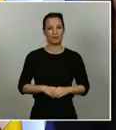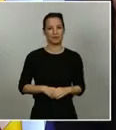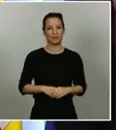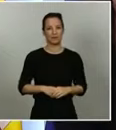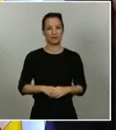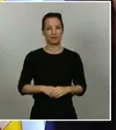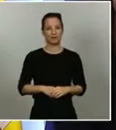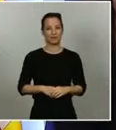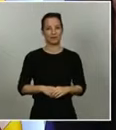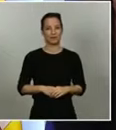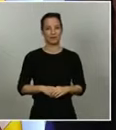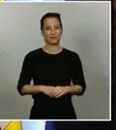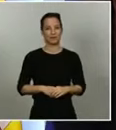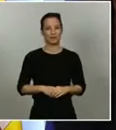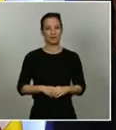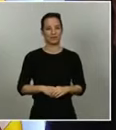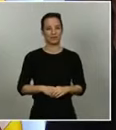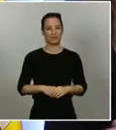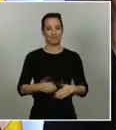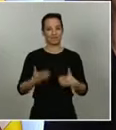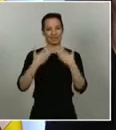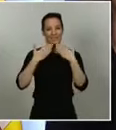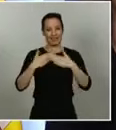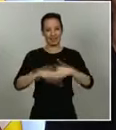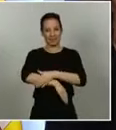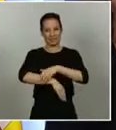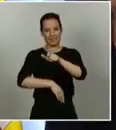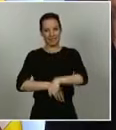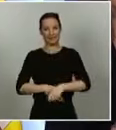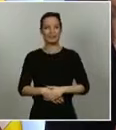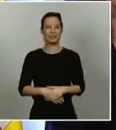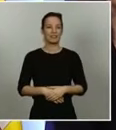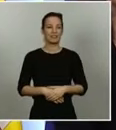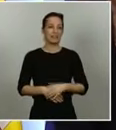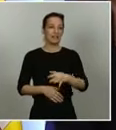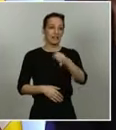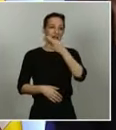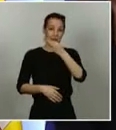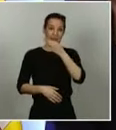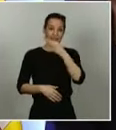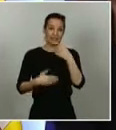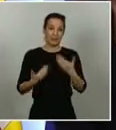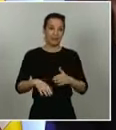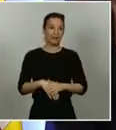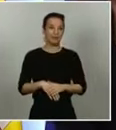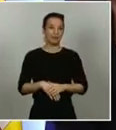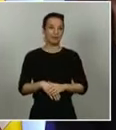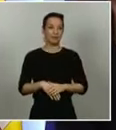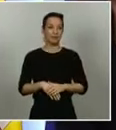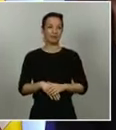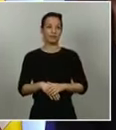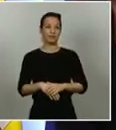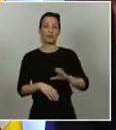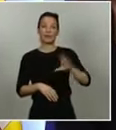Pues gracias, ministro. Buenas tardes también. La ciencia española,